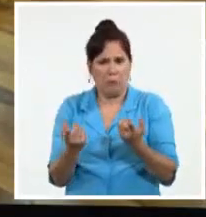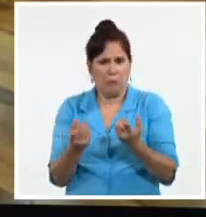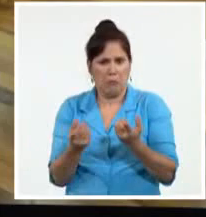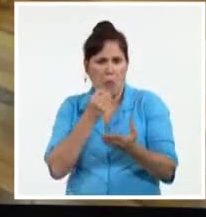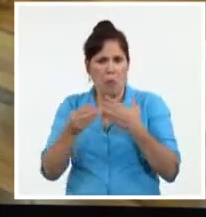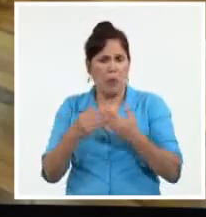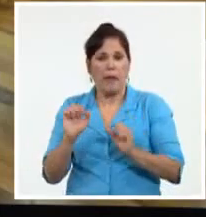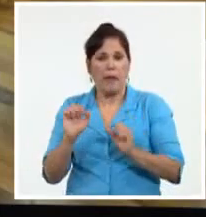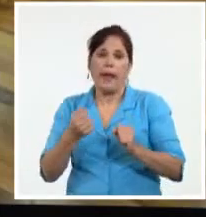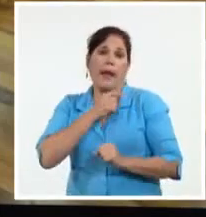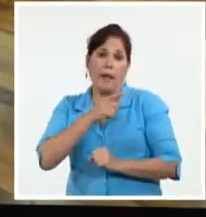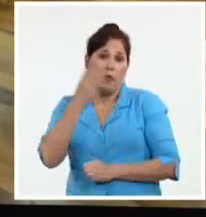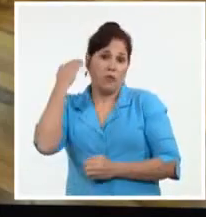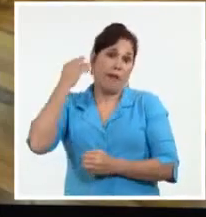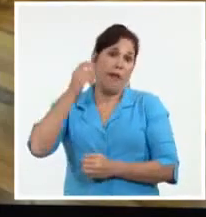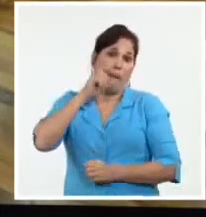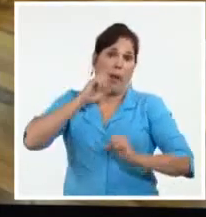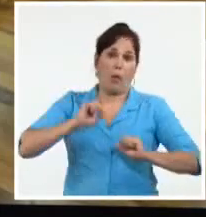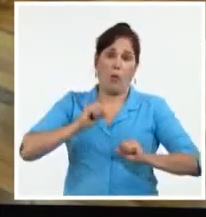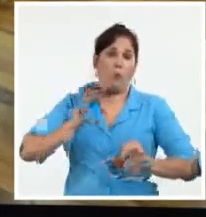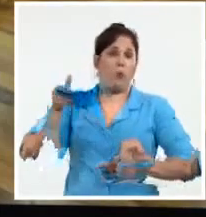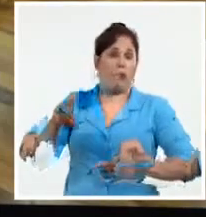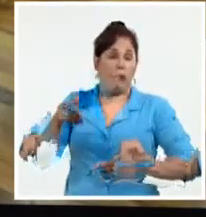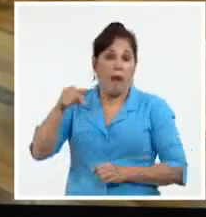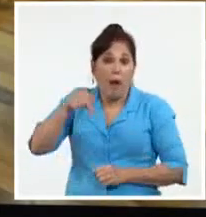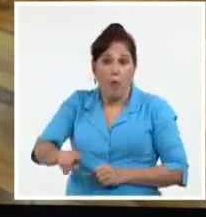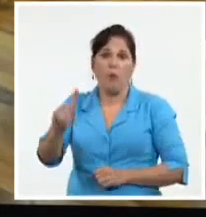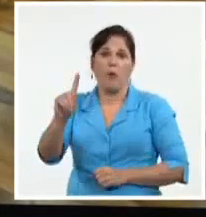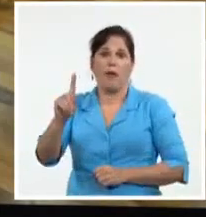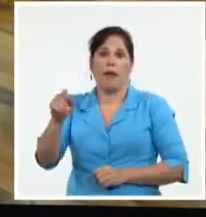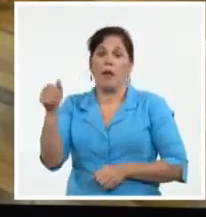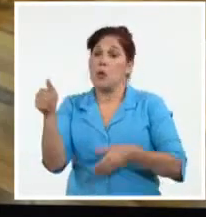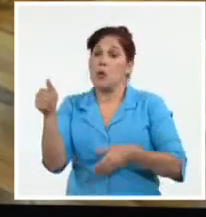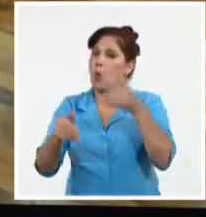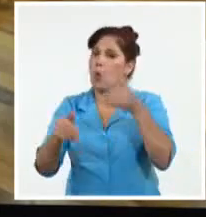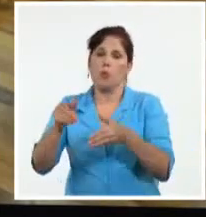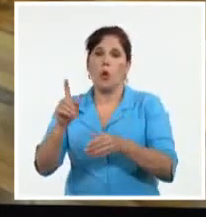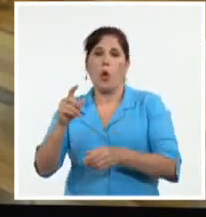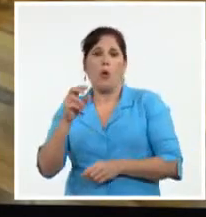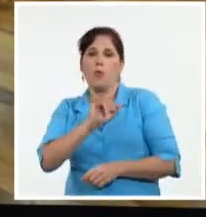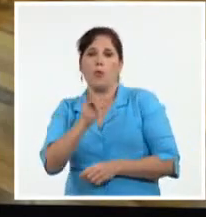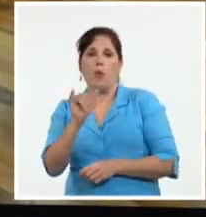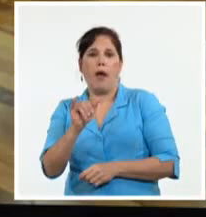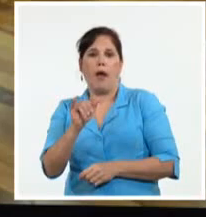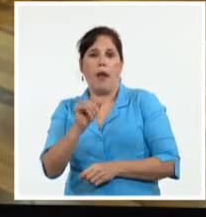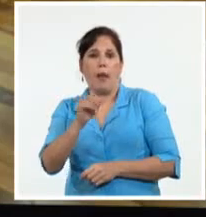persona, como ha sucedido con Maduro. Hay más de uno en esta cita que no reconoce al gobierno de Dina